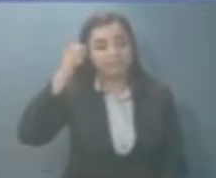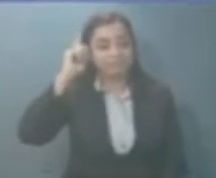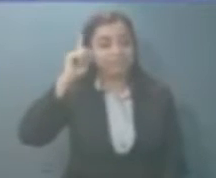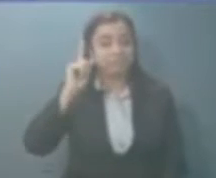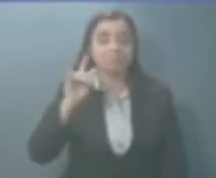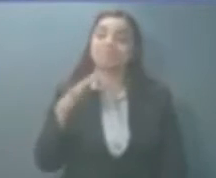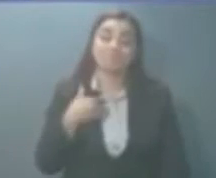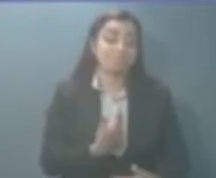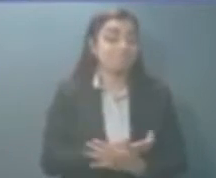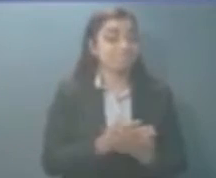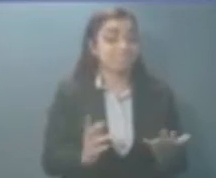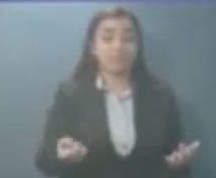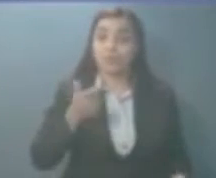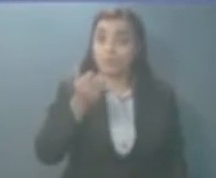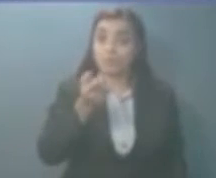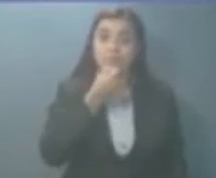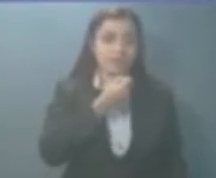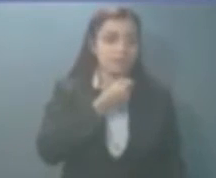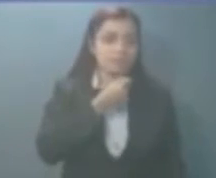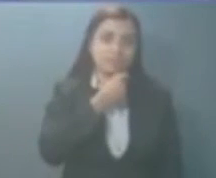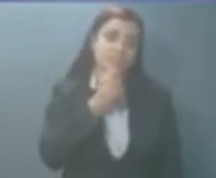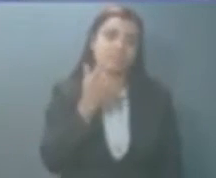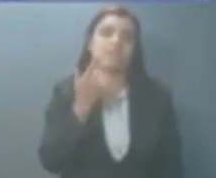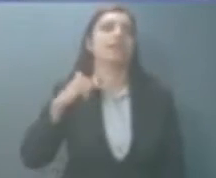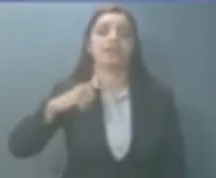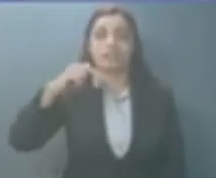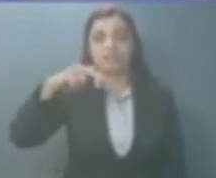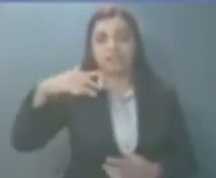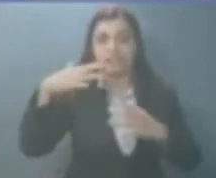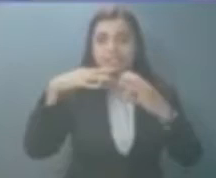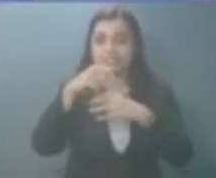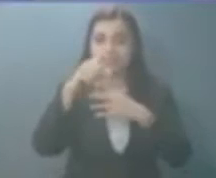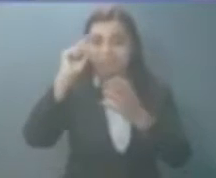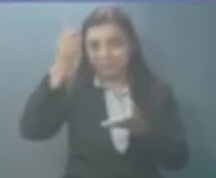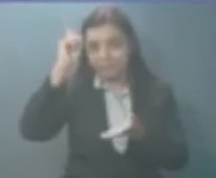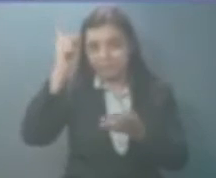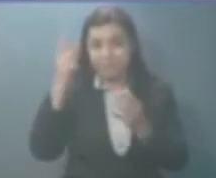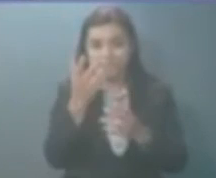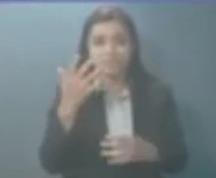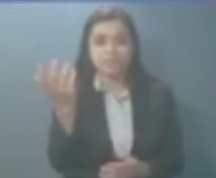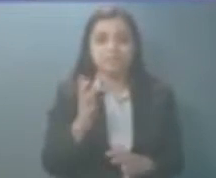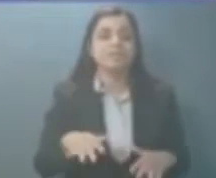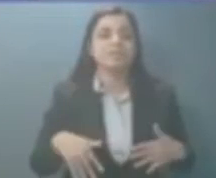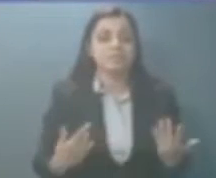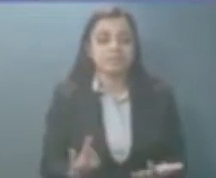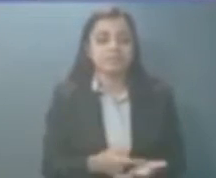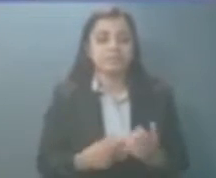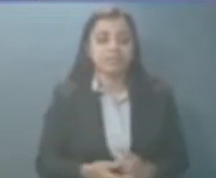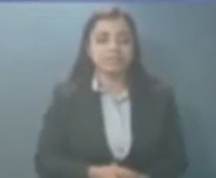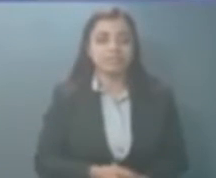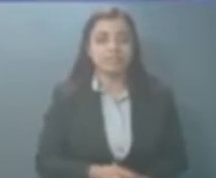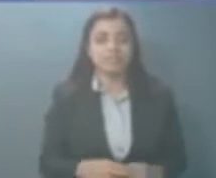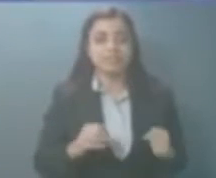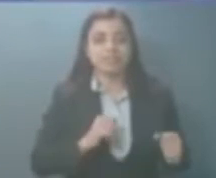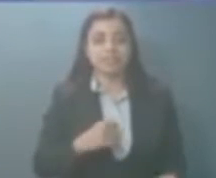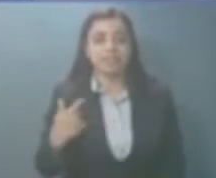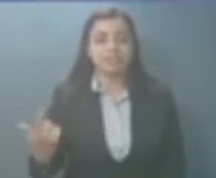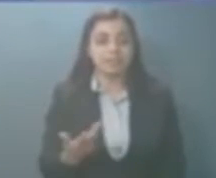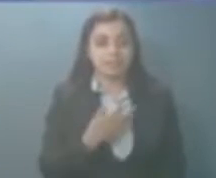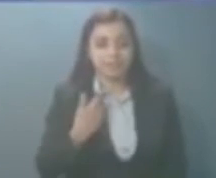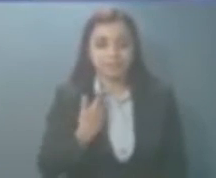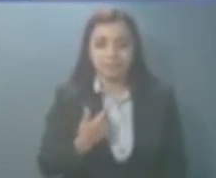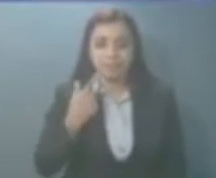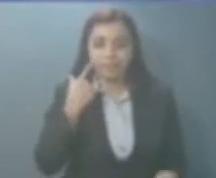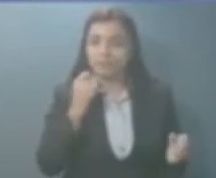Definitivamente que estas son buenas noticias para el Magisterio Nacional. ¿Por qué? Porque le estamos dando